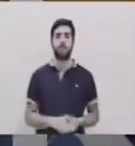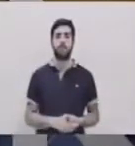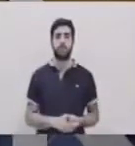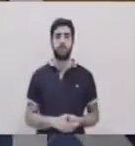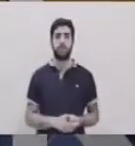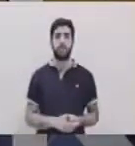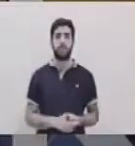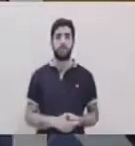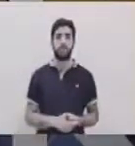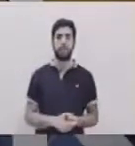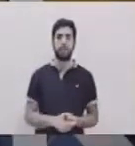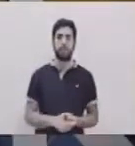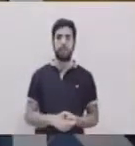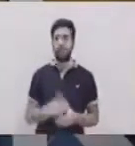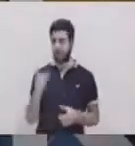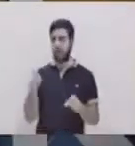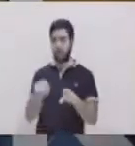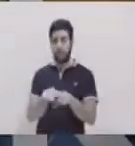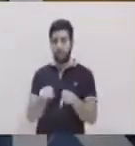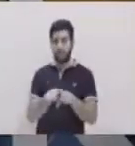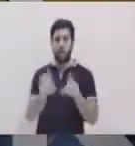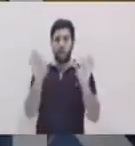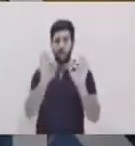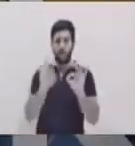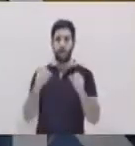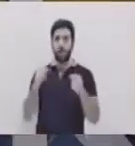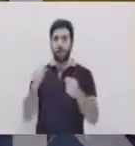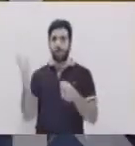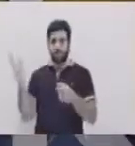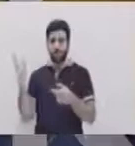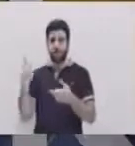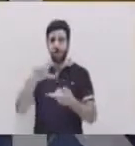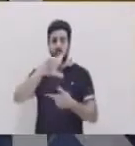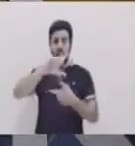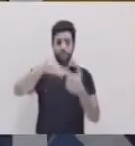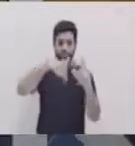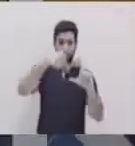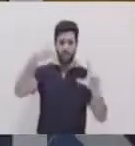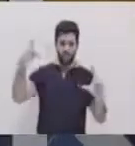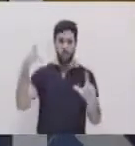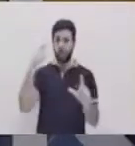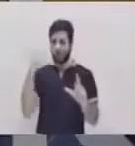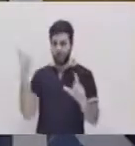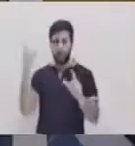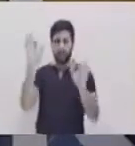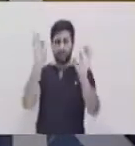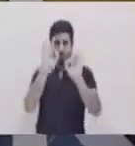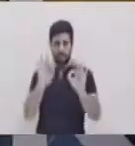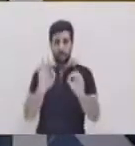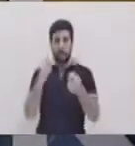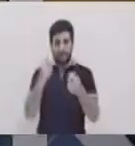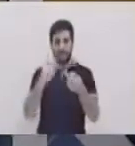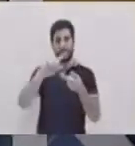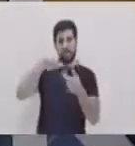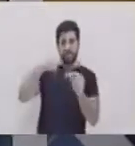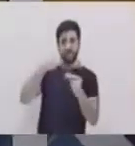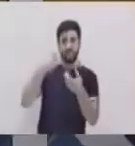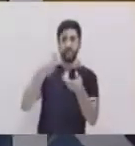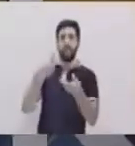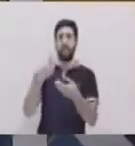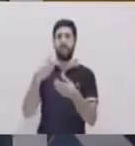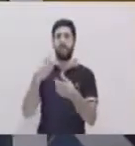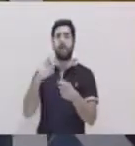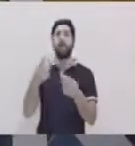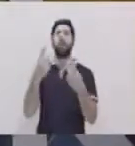Y como Apolonio formó esta figura, nosotras vamos a formarla con 2 conos.